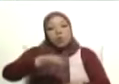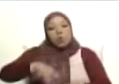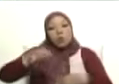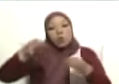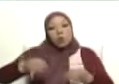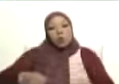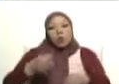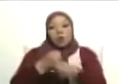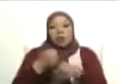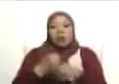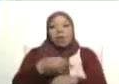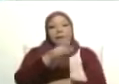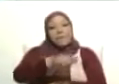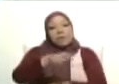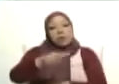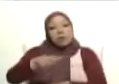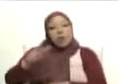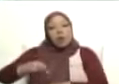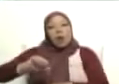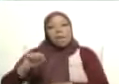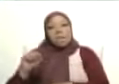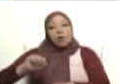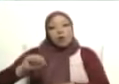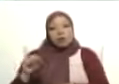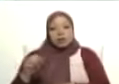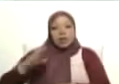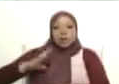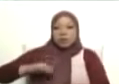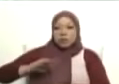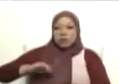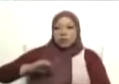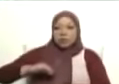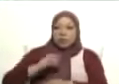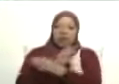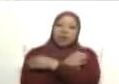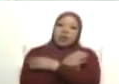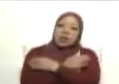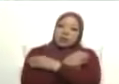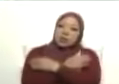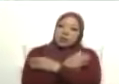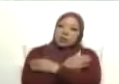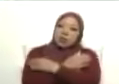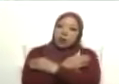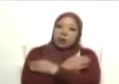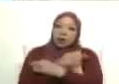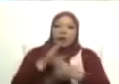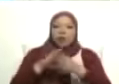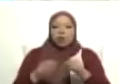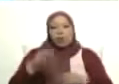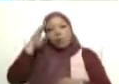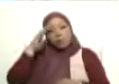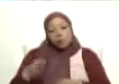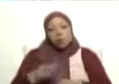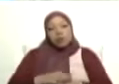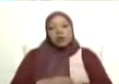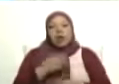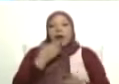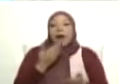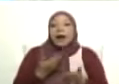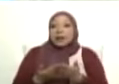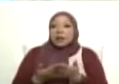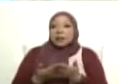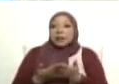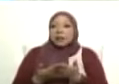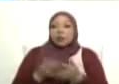de seguridad ciudadana. Seguimos en combate. Bueno, muchas gracias, querido hermano, compañero.